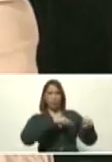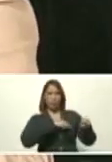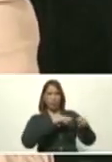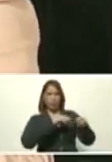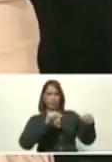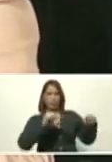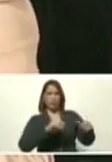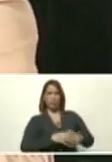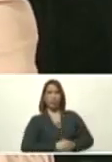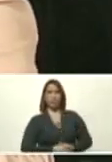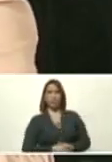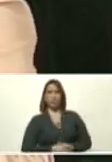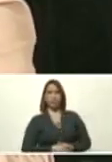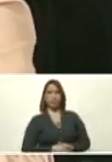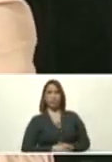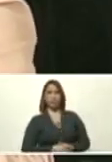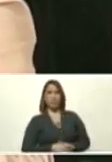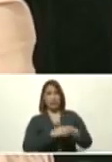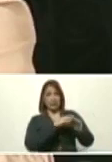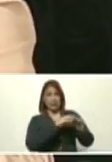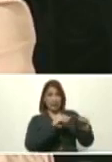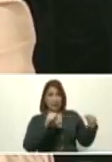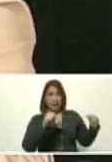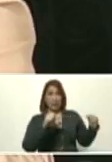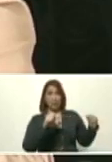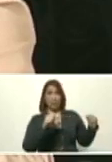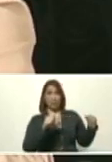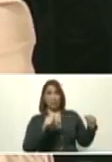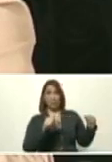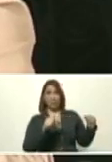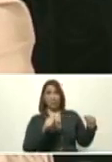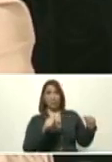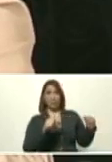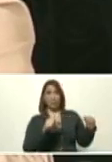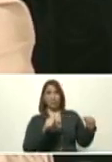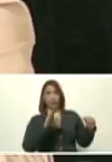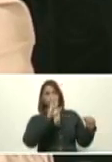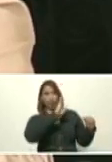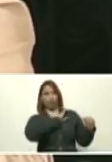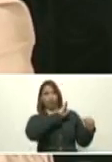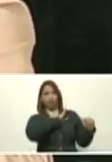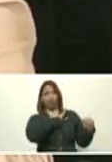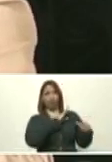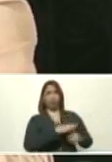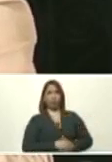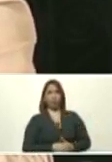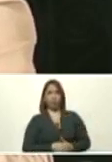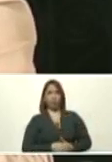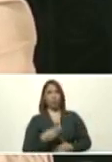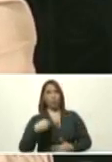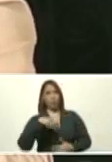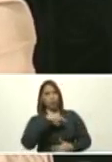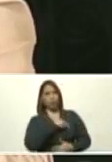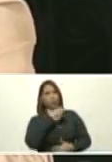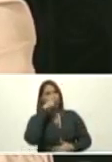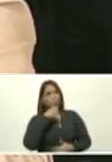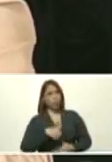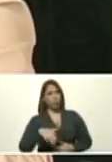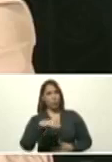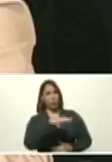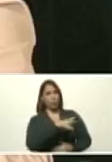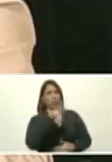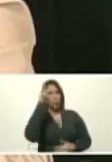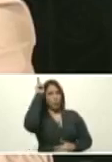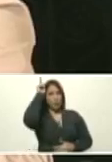tierras, tierras que pertenecen a nosotros, los pueblos originarios,